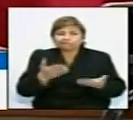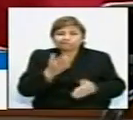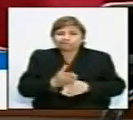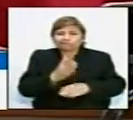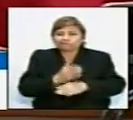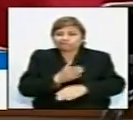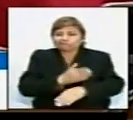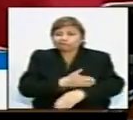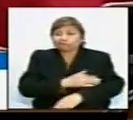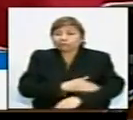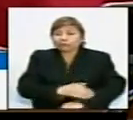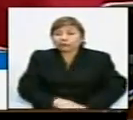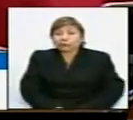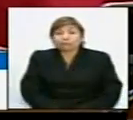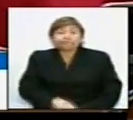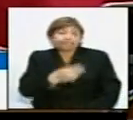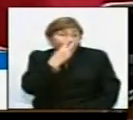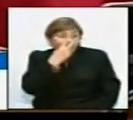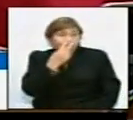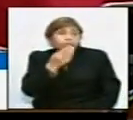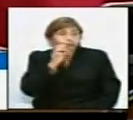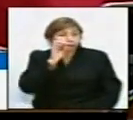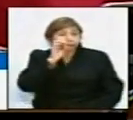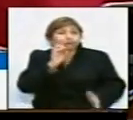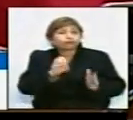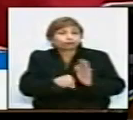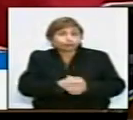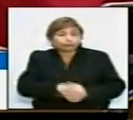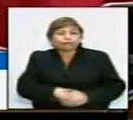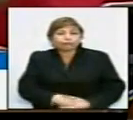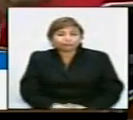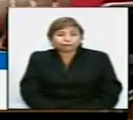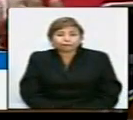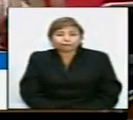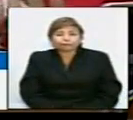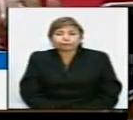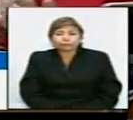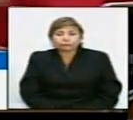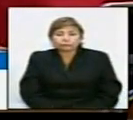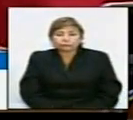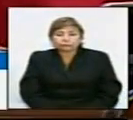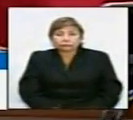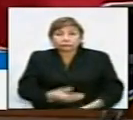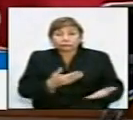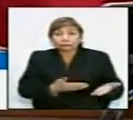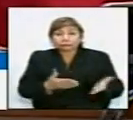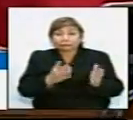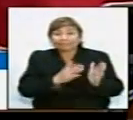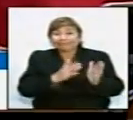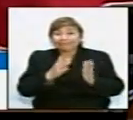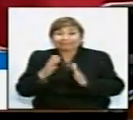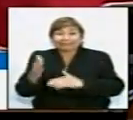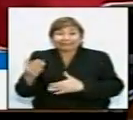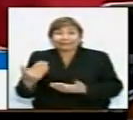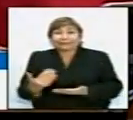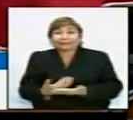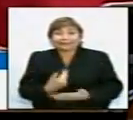planteando. Hemos visto, por ejemplo, que hay procedimientos